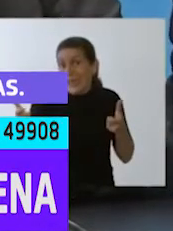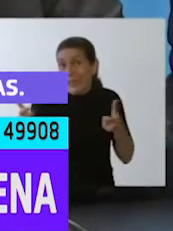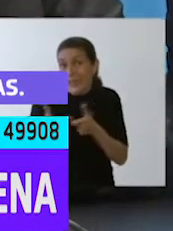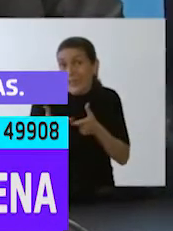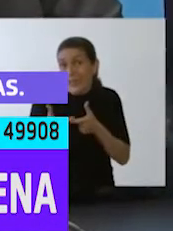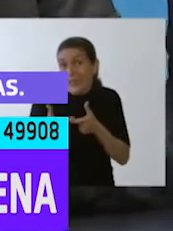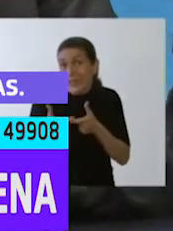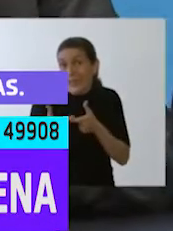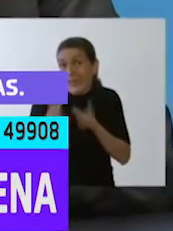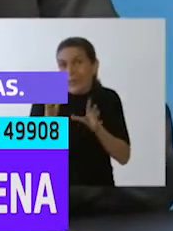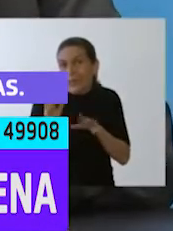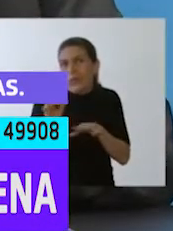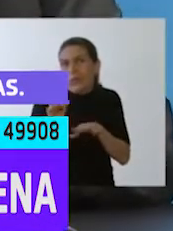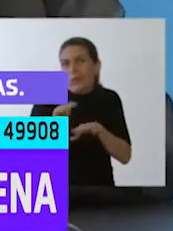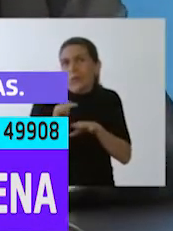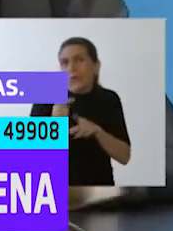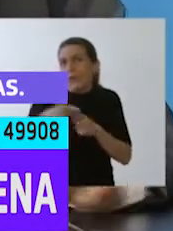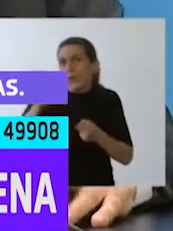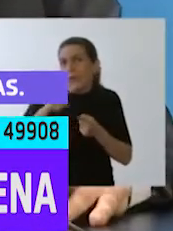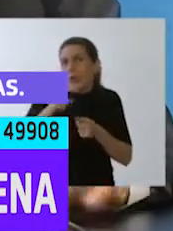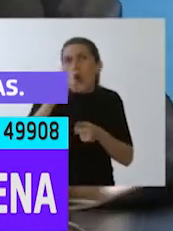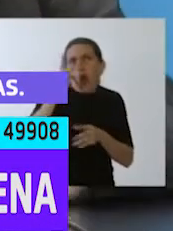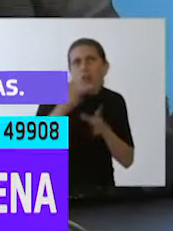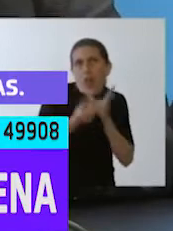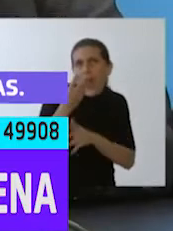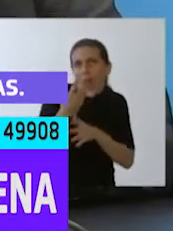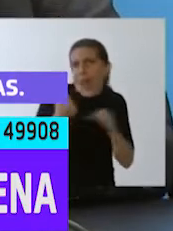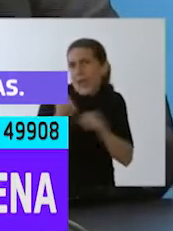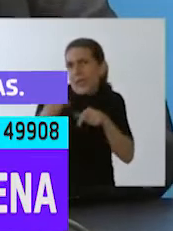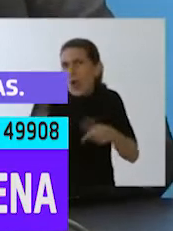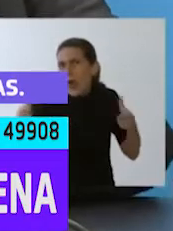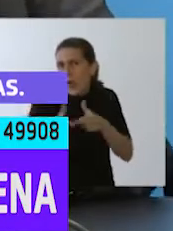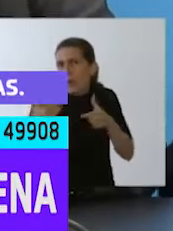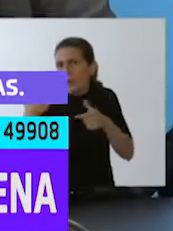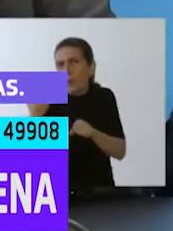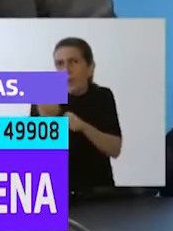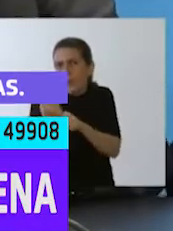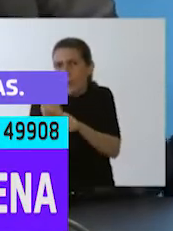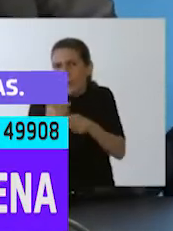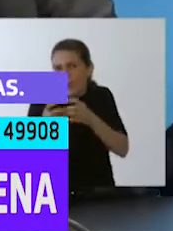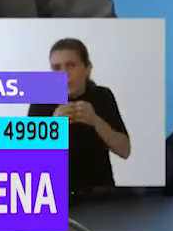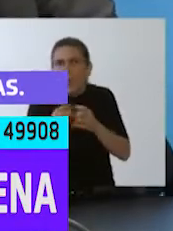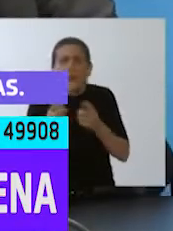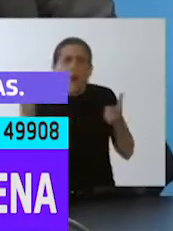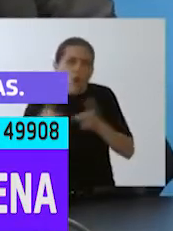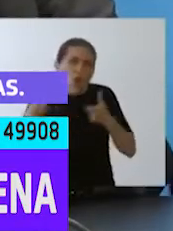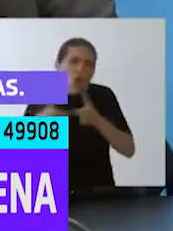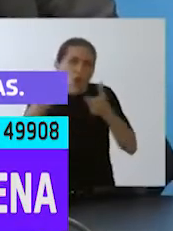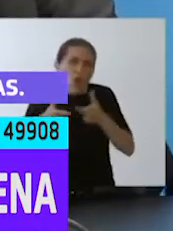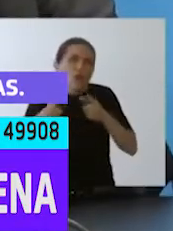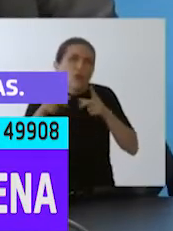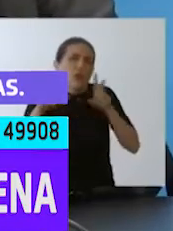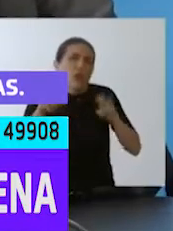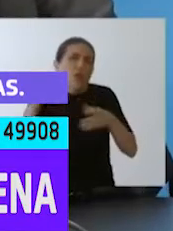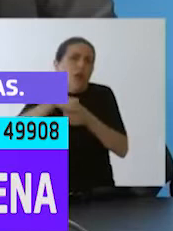Niños Ricardo Gutiérrez de la Universidad de Buenos Aires, miembro de la Comisión Asesora de Inmunizaciones de Argentina, la CONAIM, presidente de la Comisión